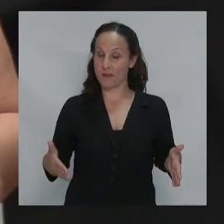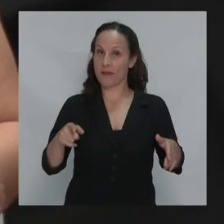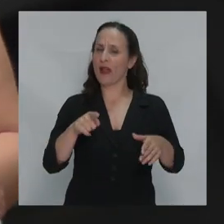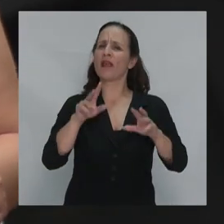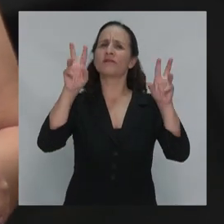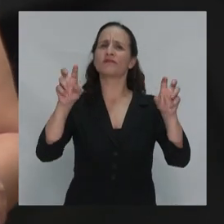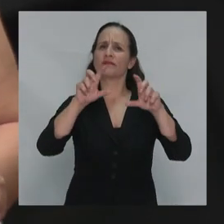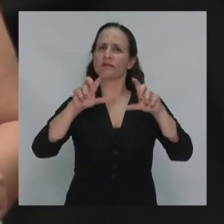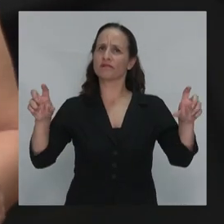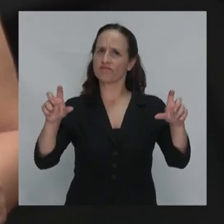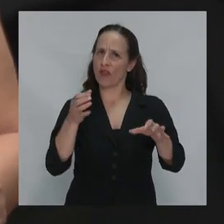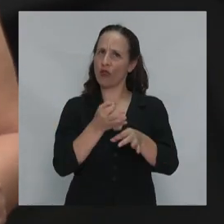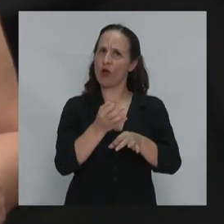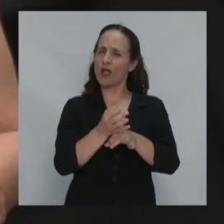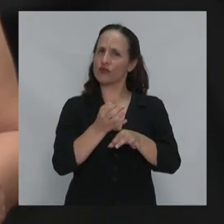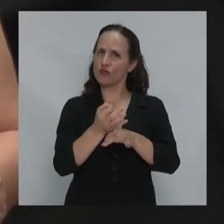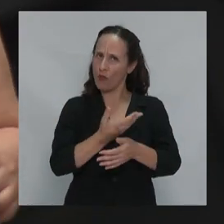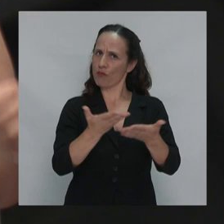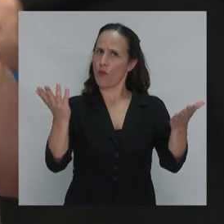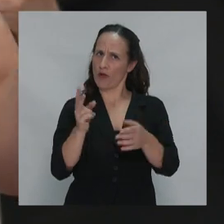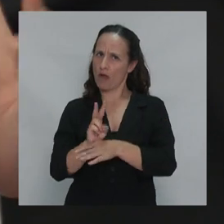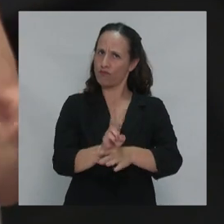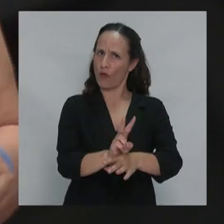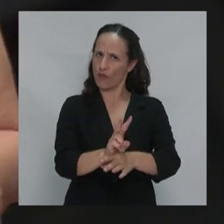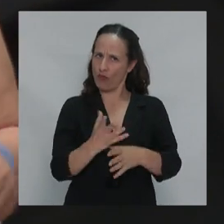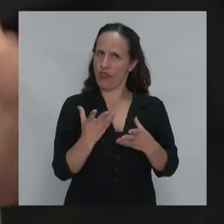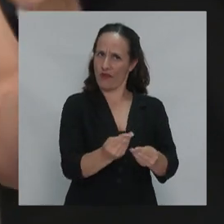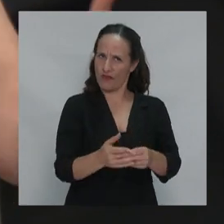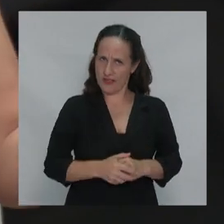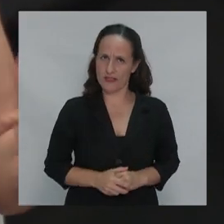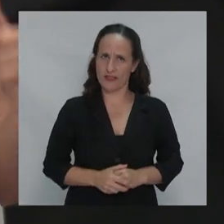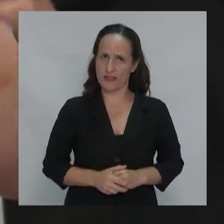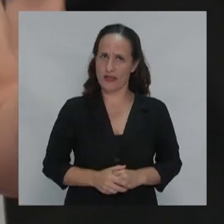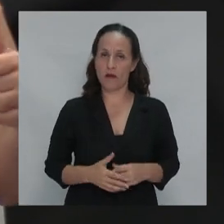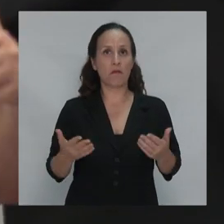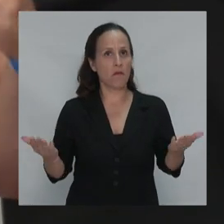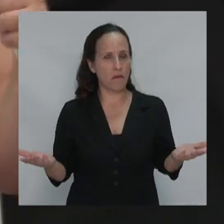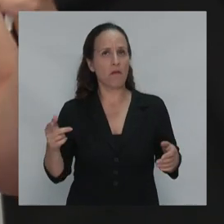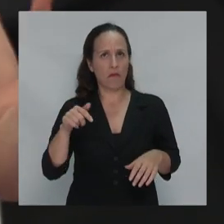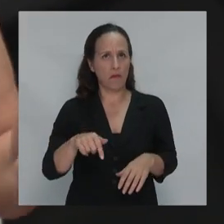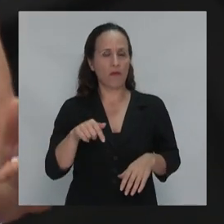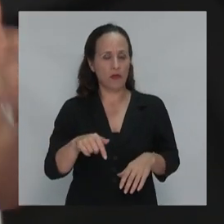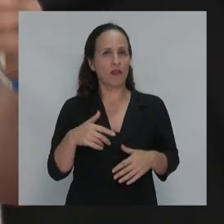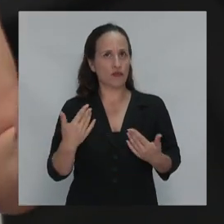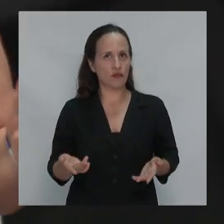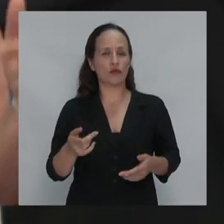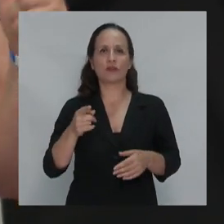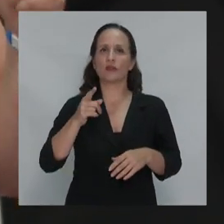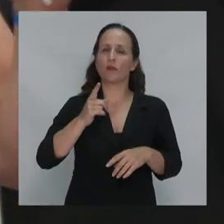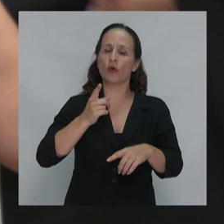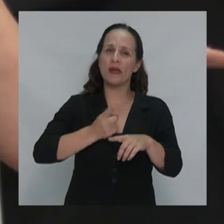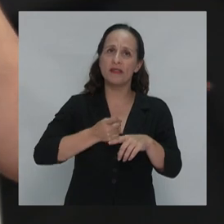la educación pública y, por lo tanto, celebrar la lucha que todos los días, todas